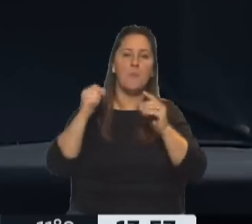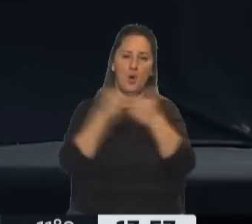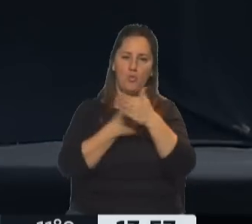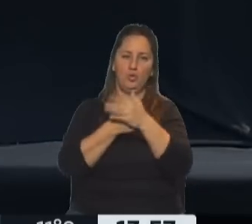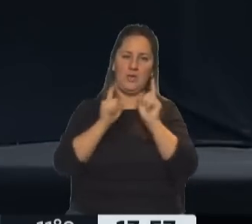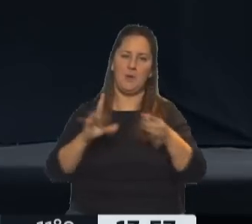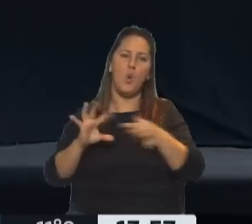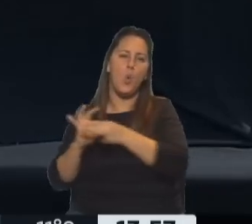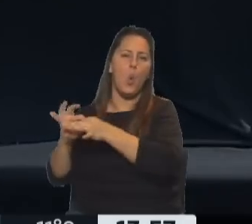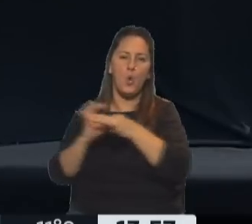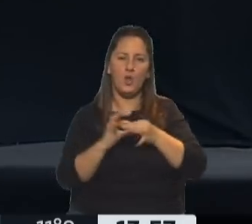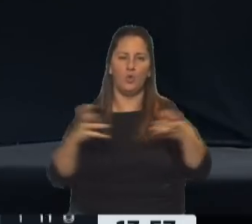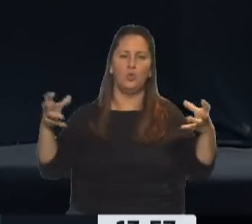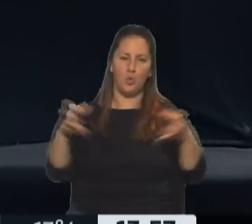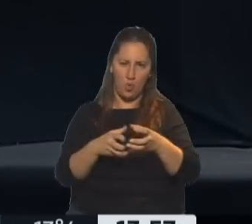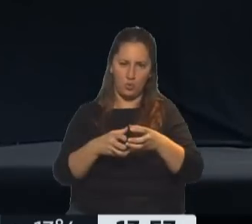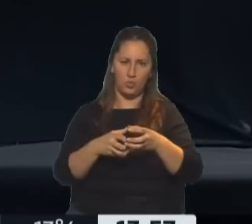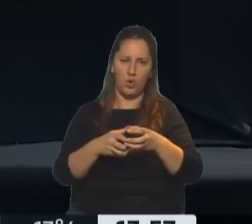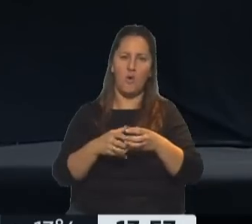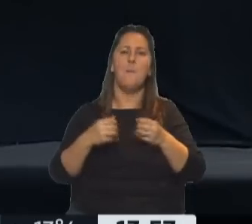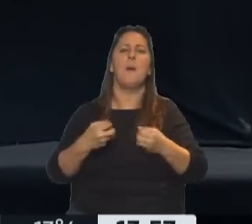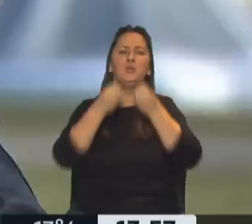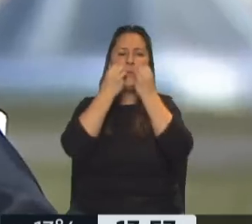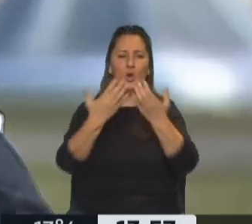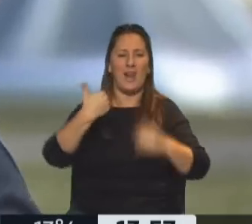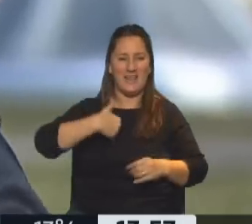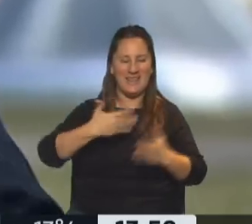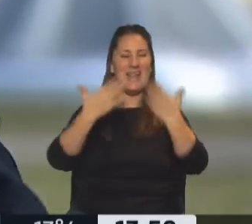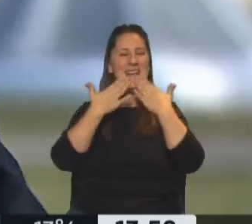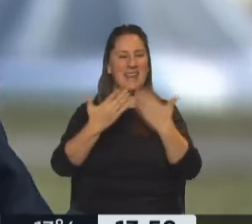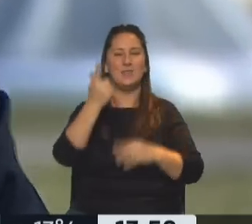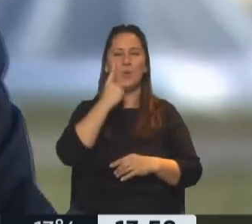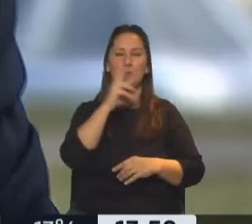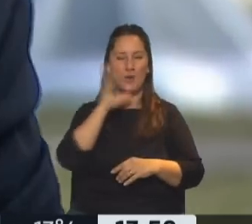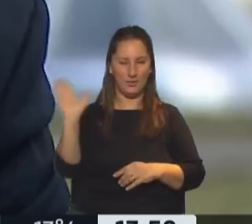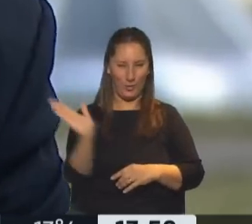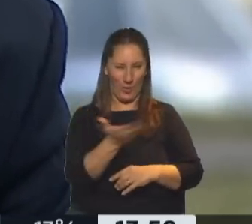Todos unidos, todos juntos, vamos a poner de pie a la Argentina. Gracias a todos y todas.